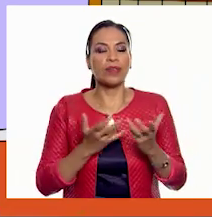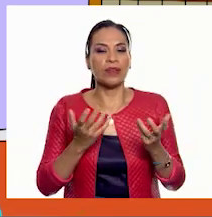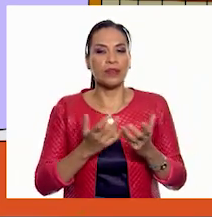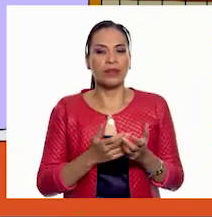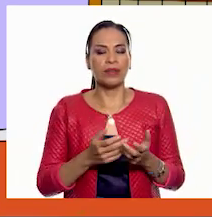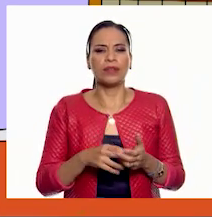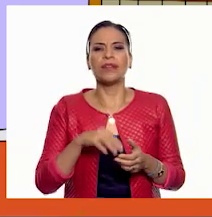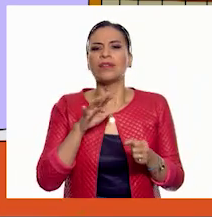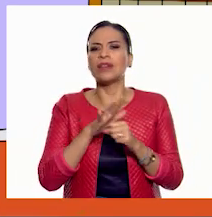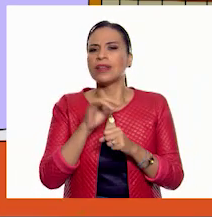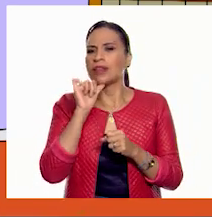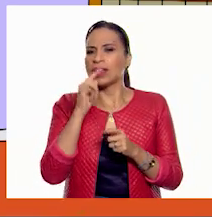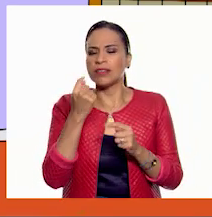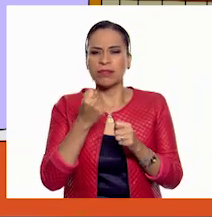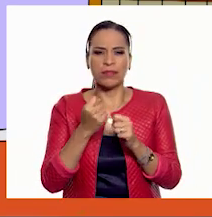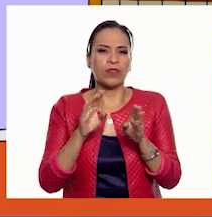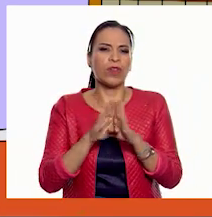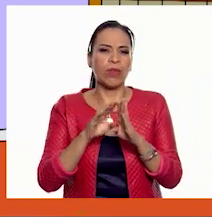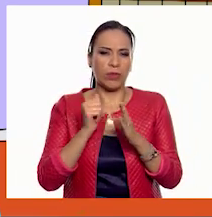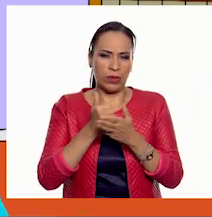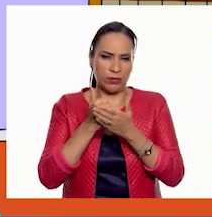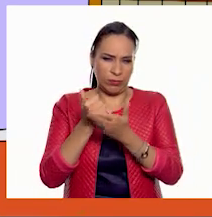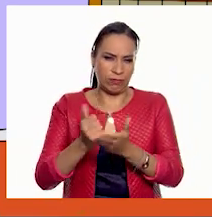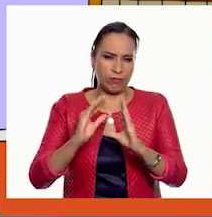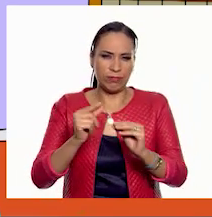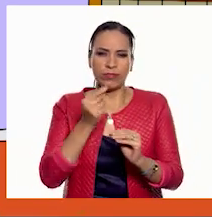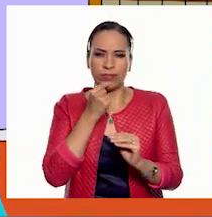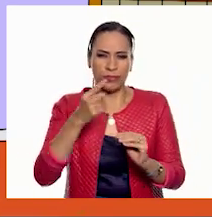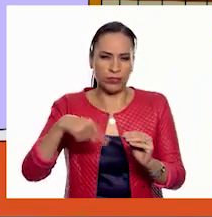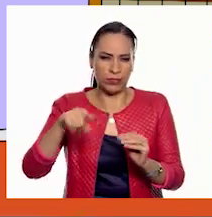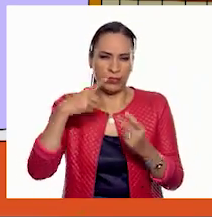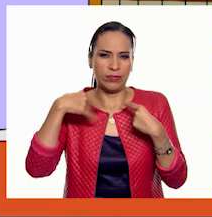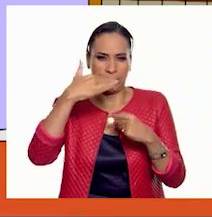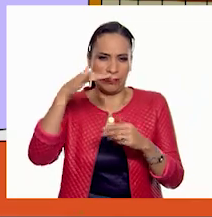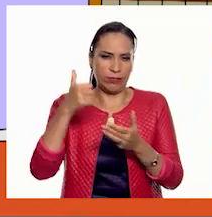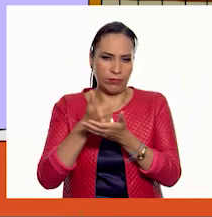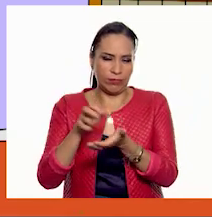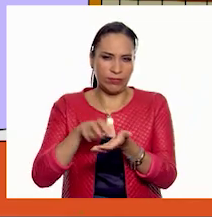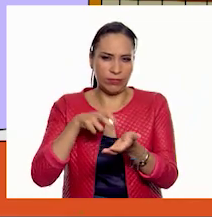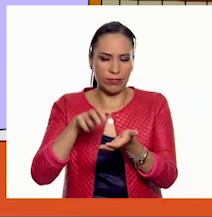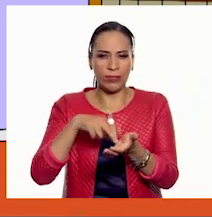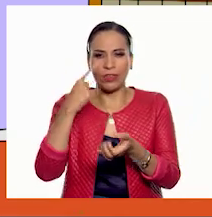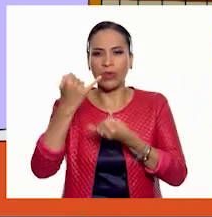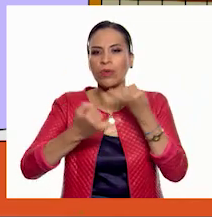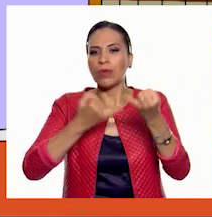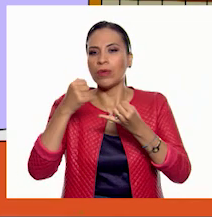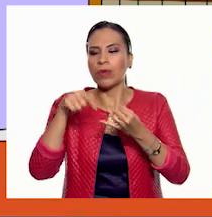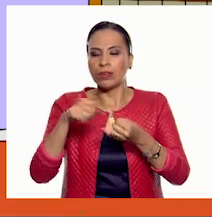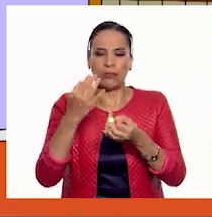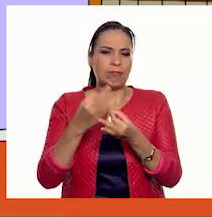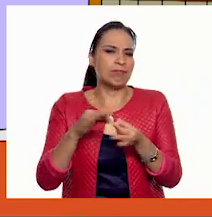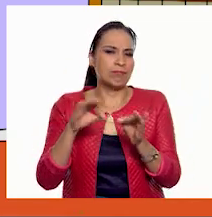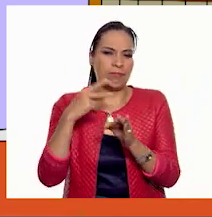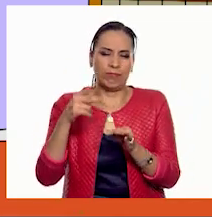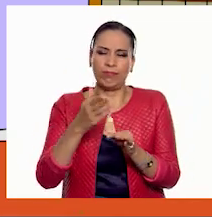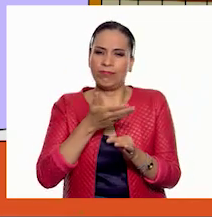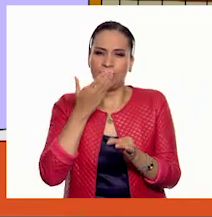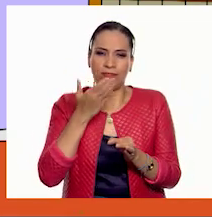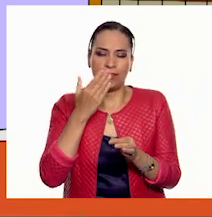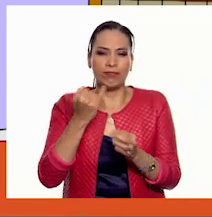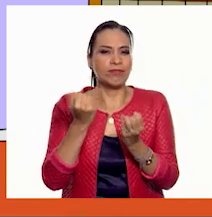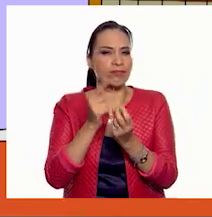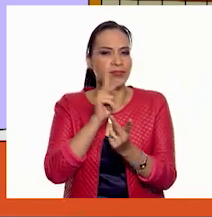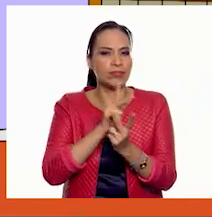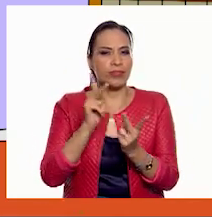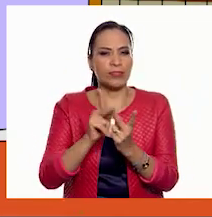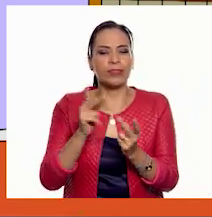sin ninguna enseñanza por parte del adulto y que provienen del juego mismo como tendencia innata, son muy